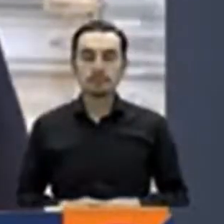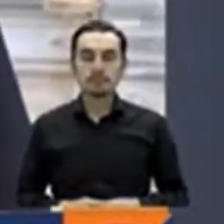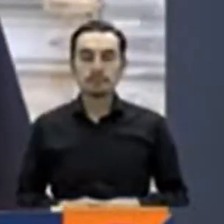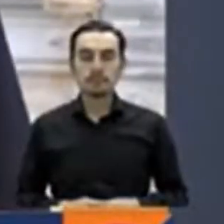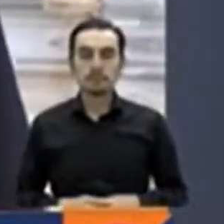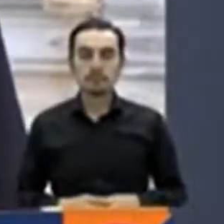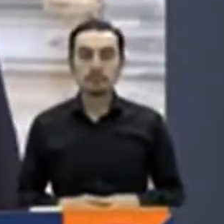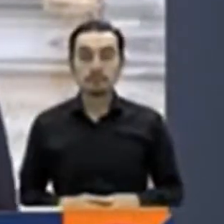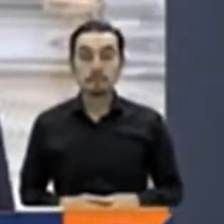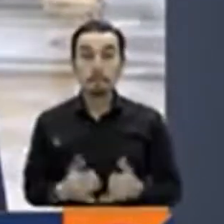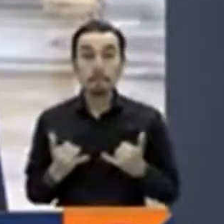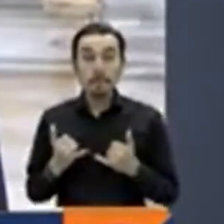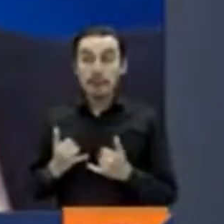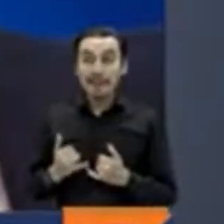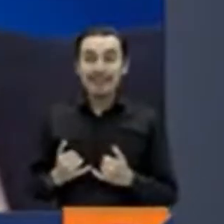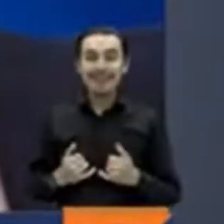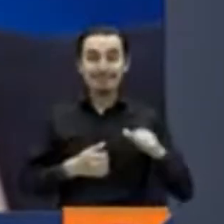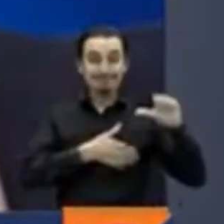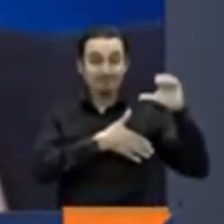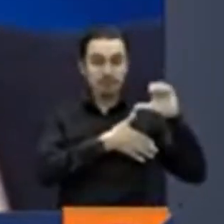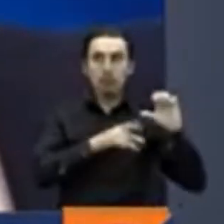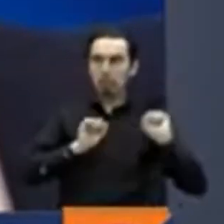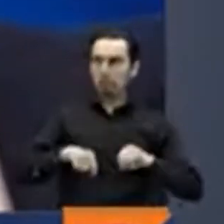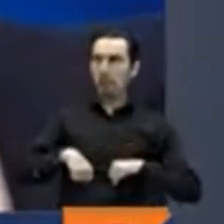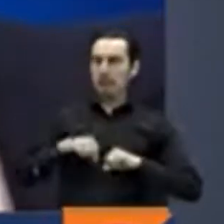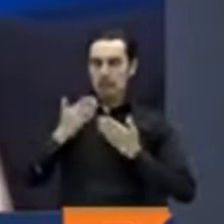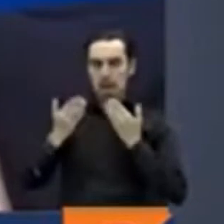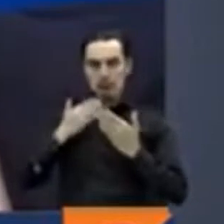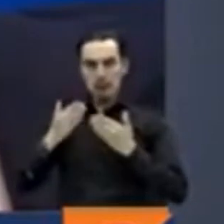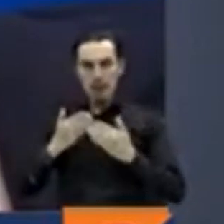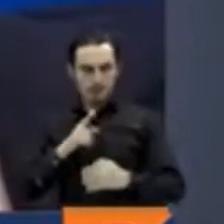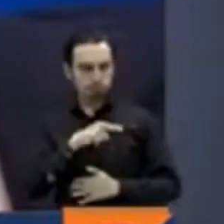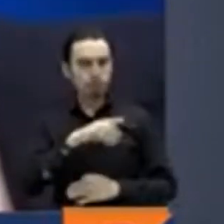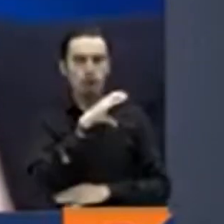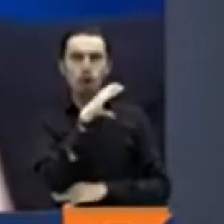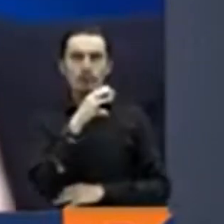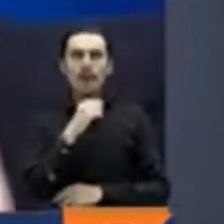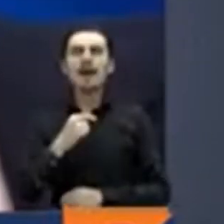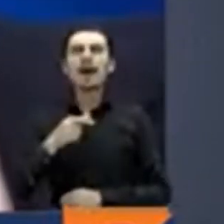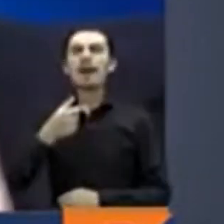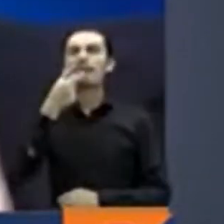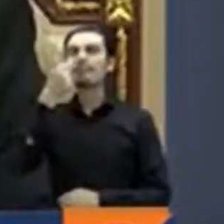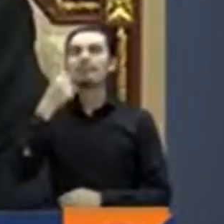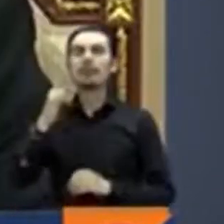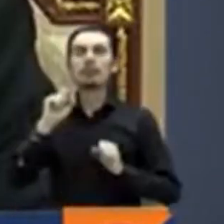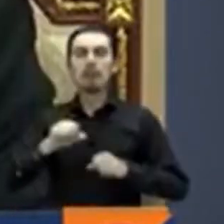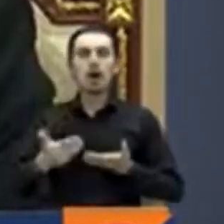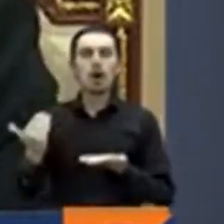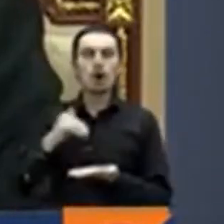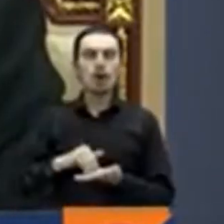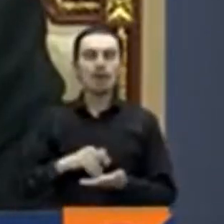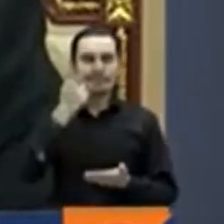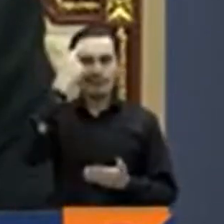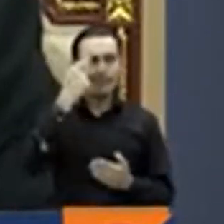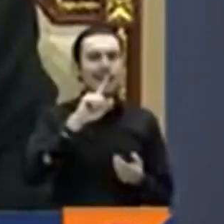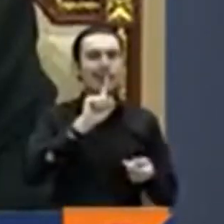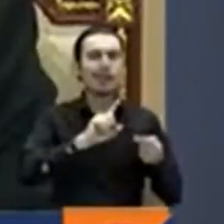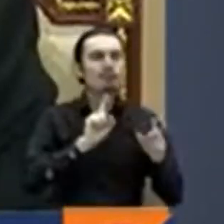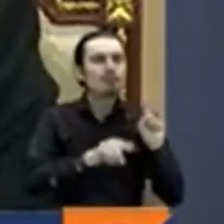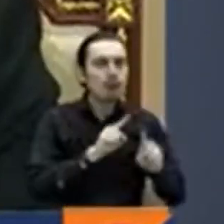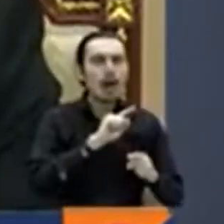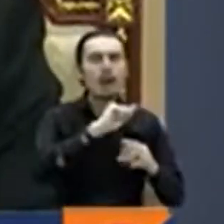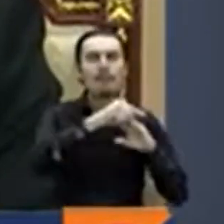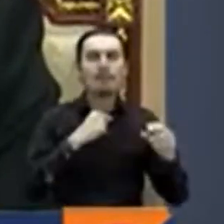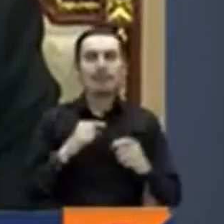Prometedor socio de Rusia en América Latina. Así calificó a Colombia Vladimir Putin a la hora de recibir las cartas credenciales de